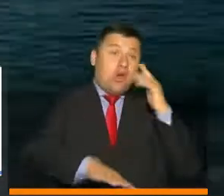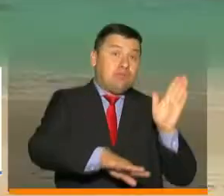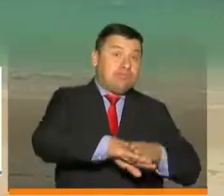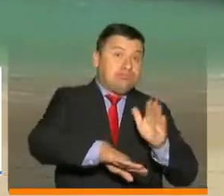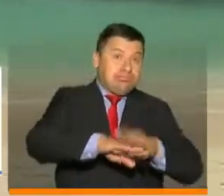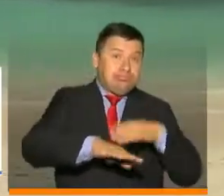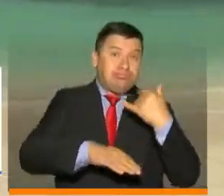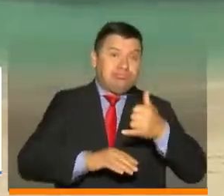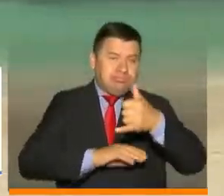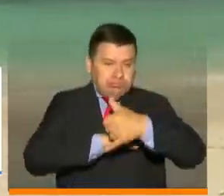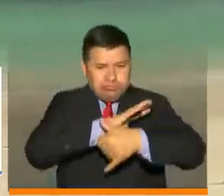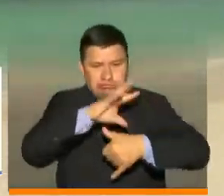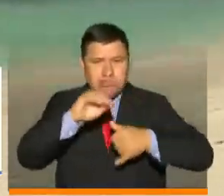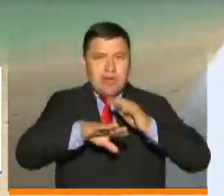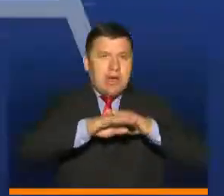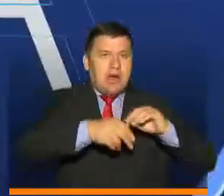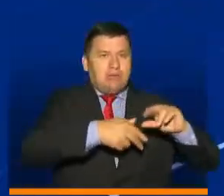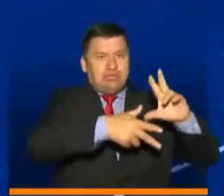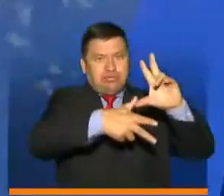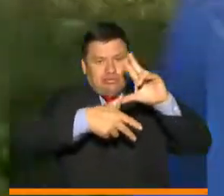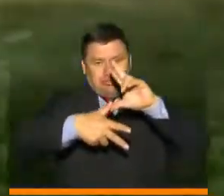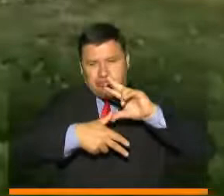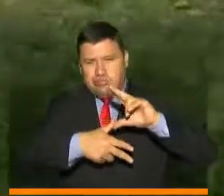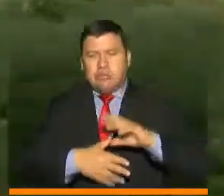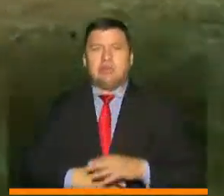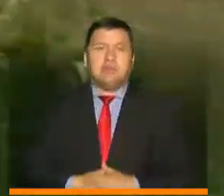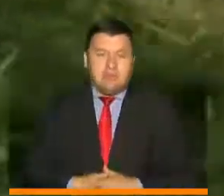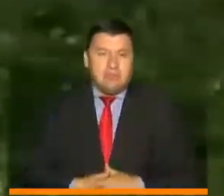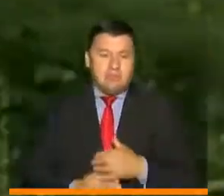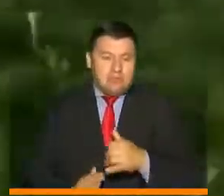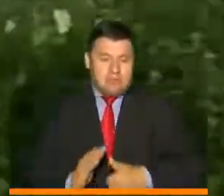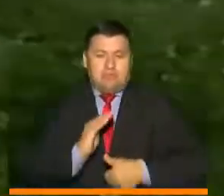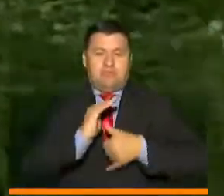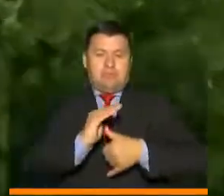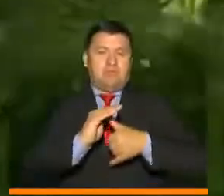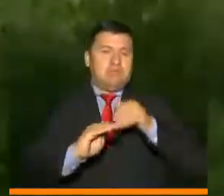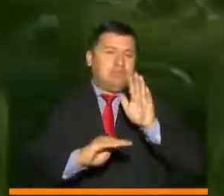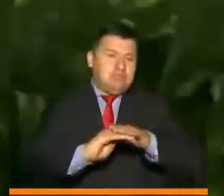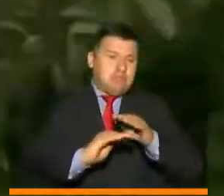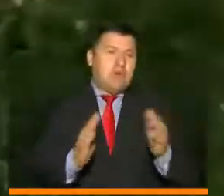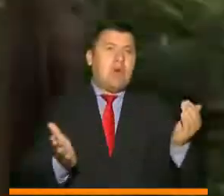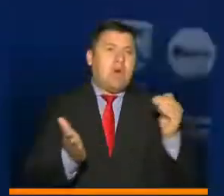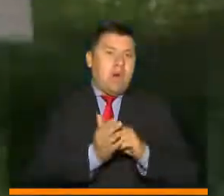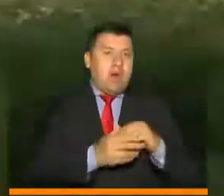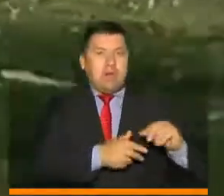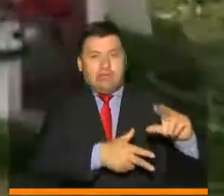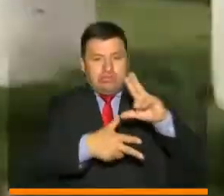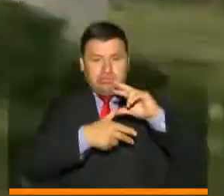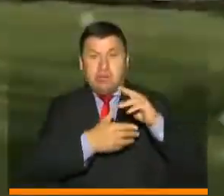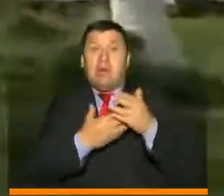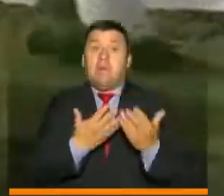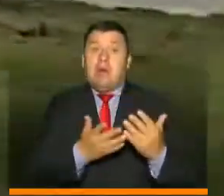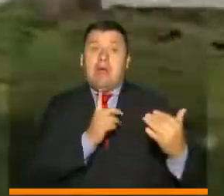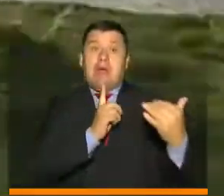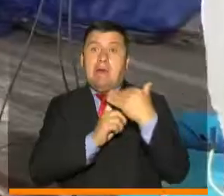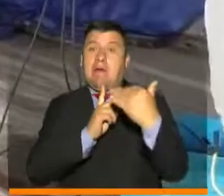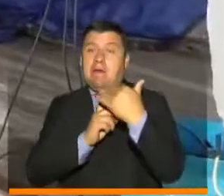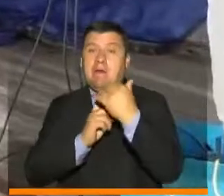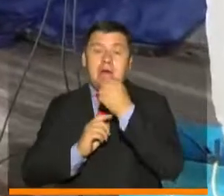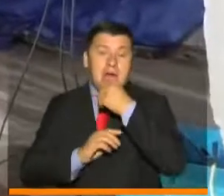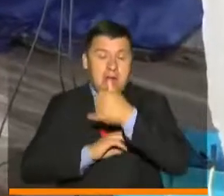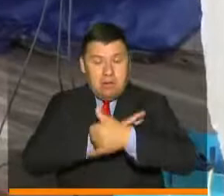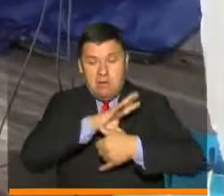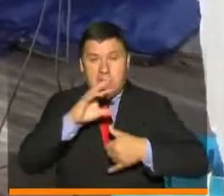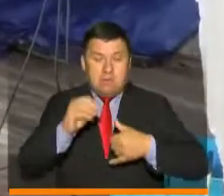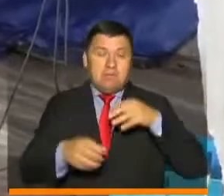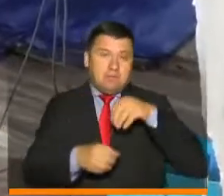sobre el Caribe por onda tropical. El IDEAM alertó sobre una nueva onda tropical que puede afectar al mar Caribe